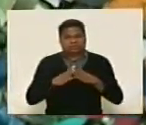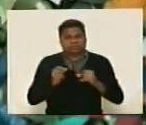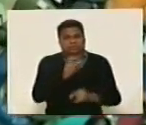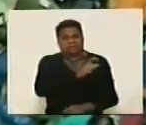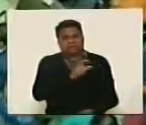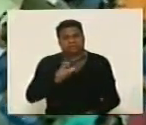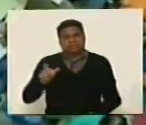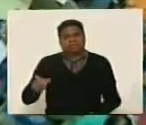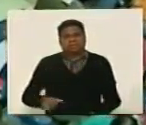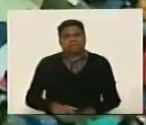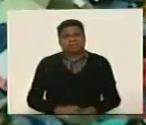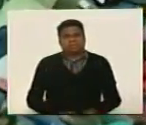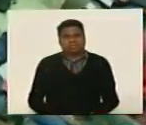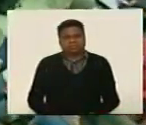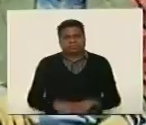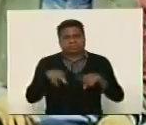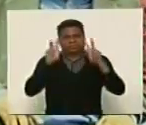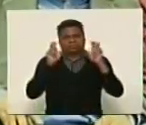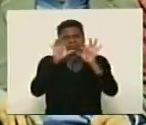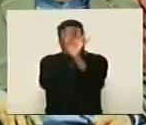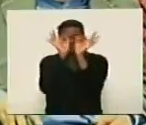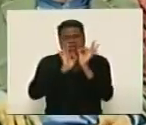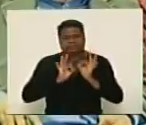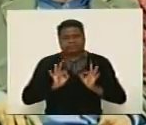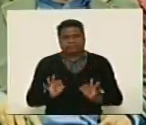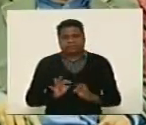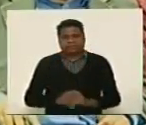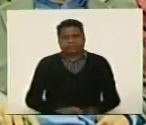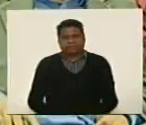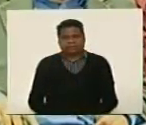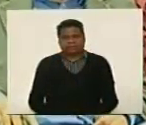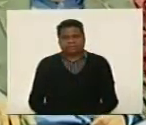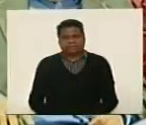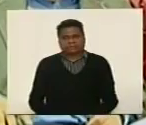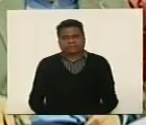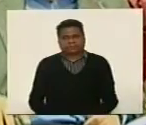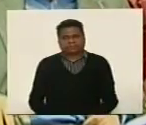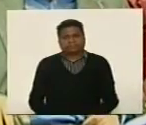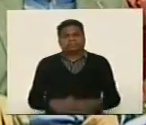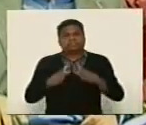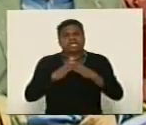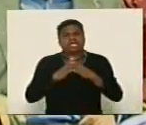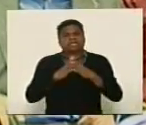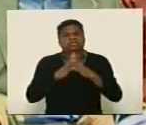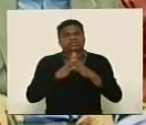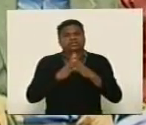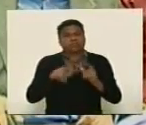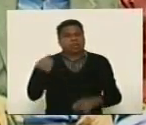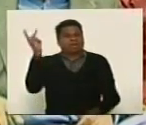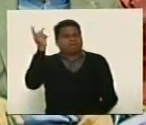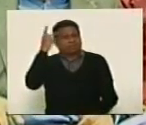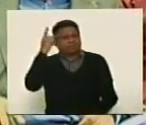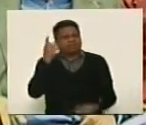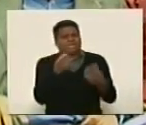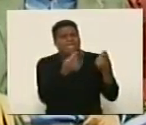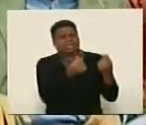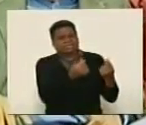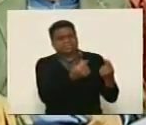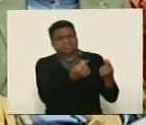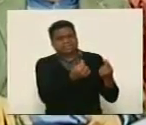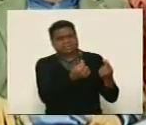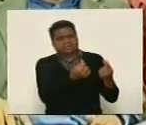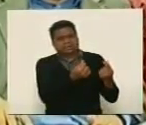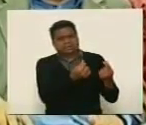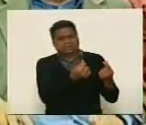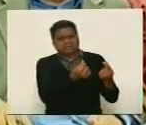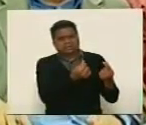estos nuevos tiempos, que arrancaron en la madrugada del día de hoy, que es la filosofía financiera, el detalle que ha